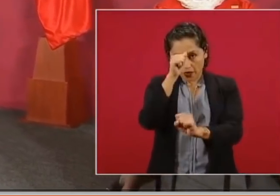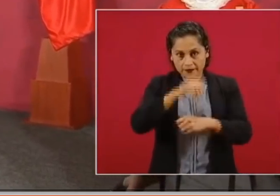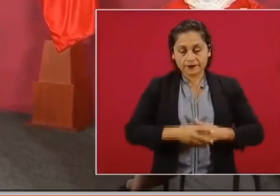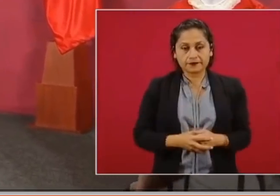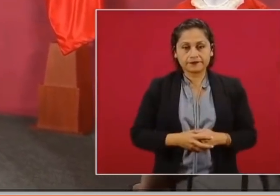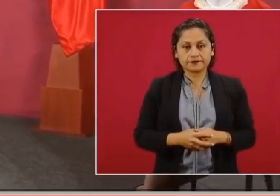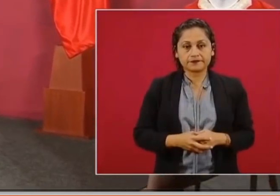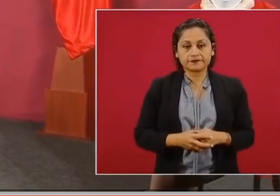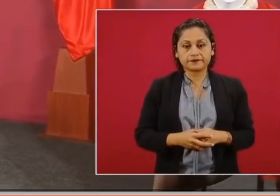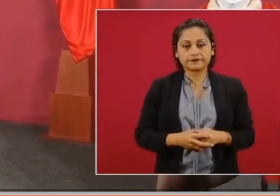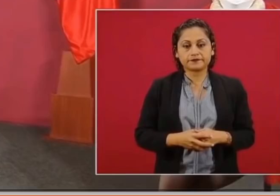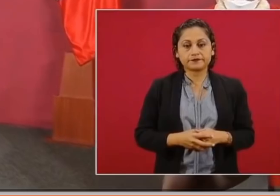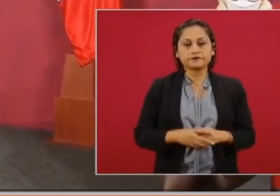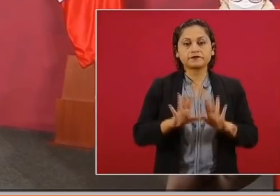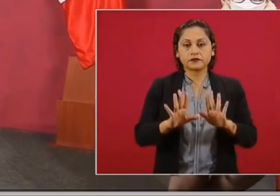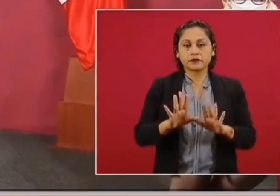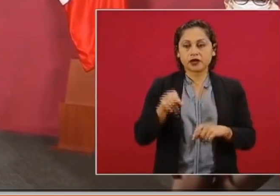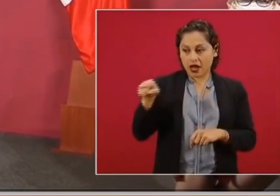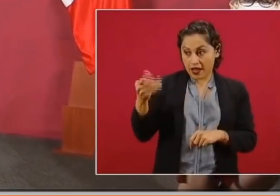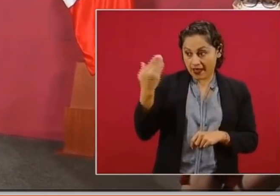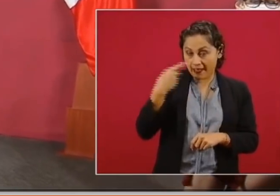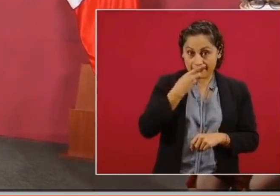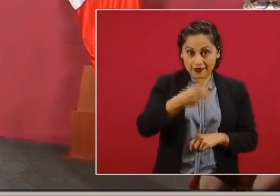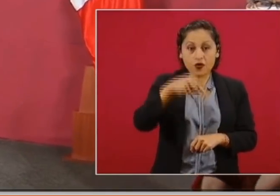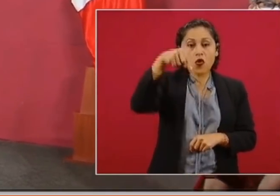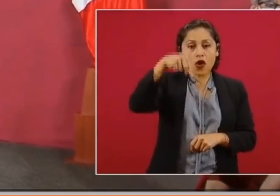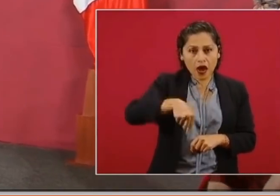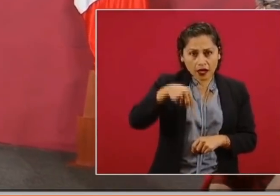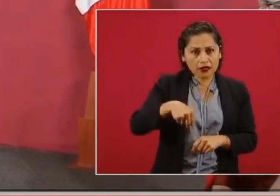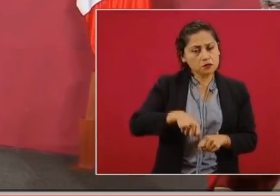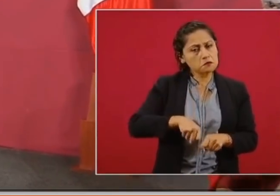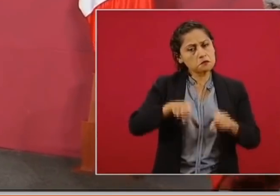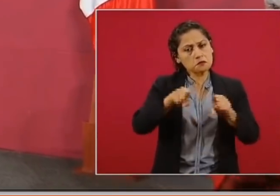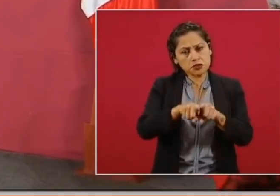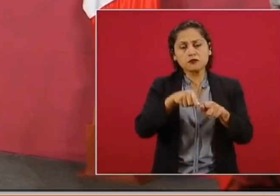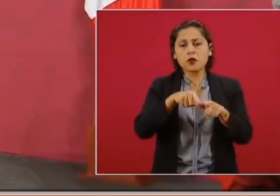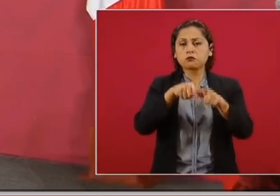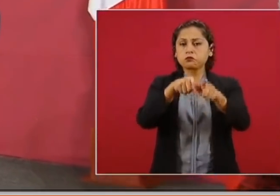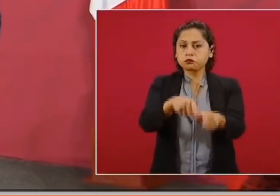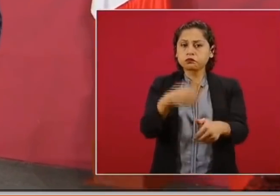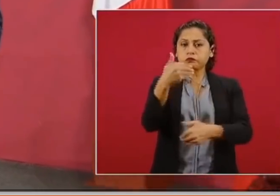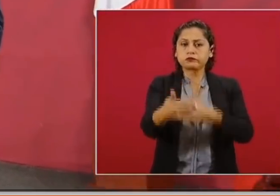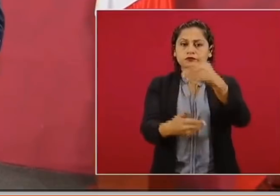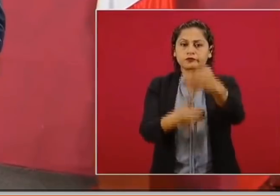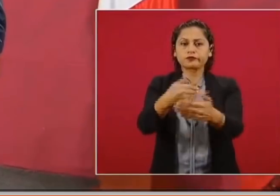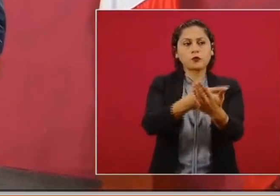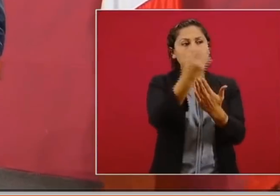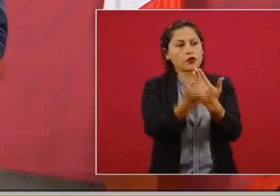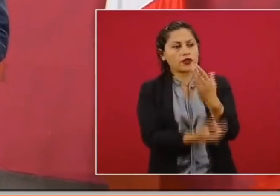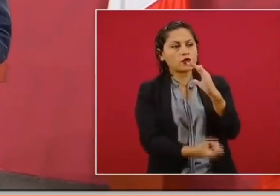te van a ir anunciando nuevos proyectos ya se echó a